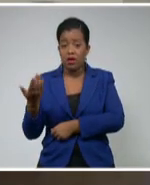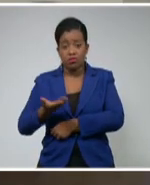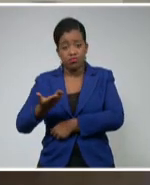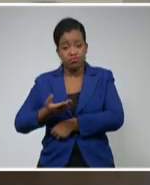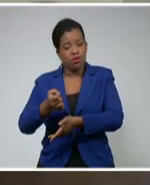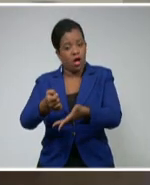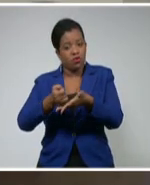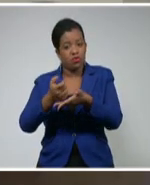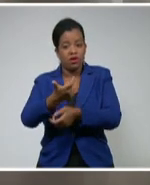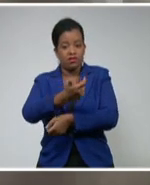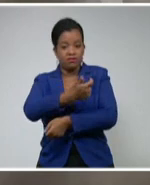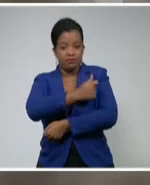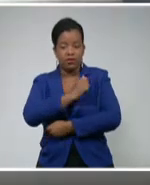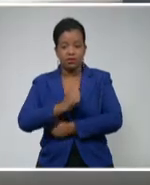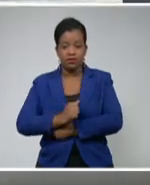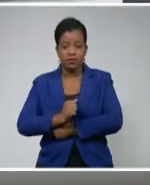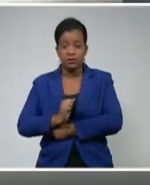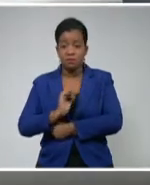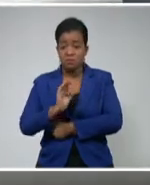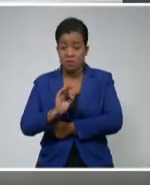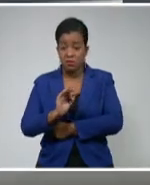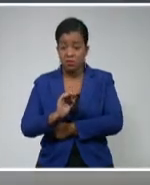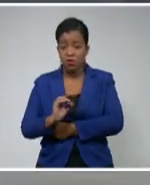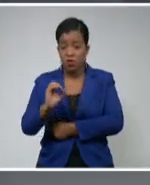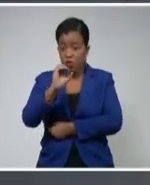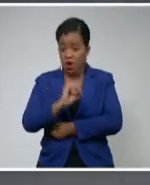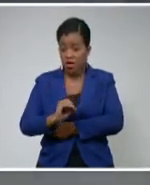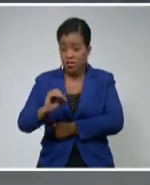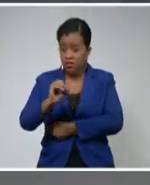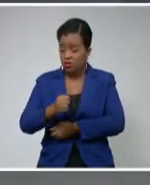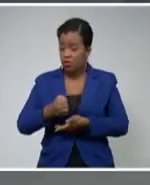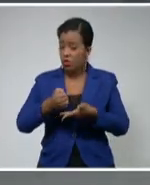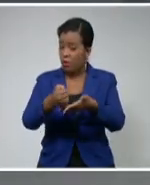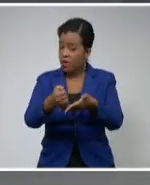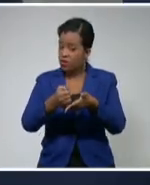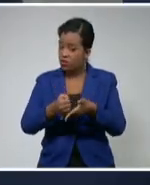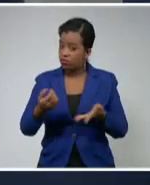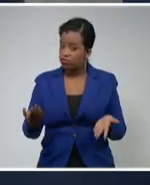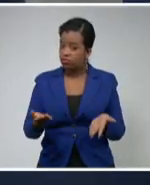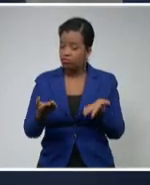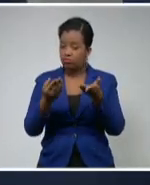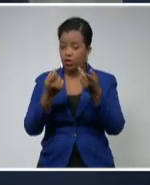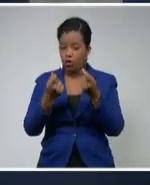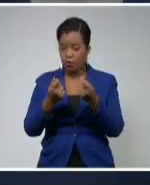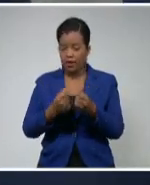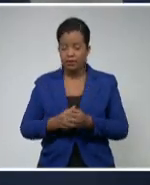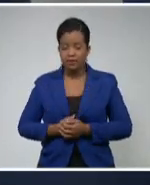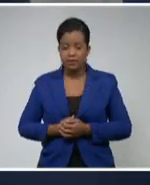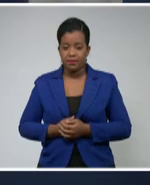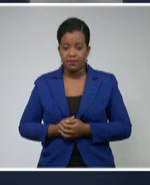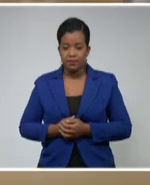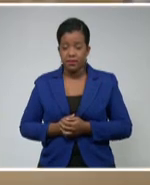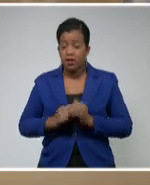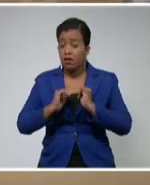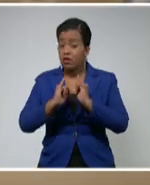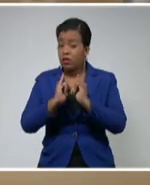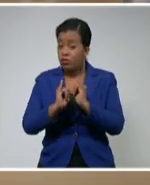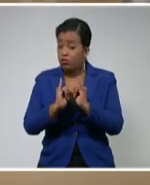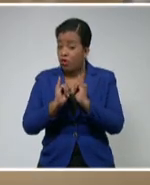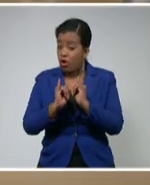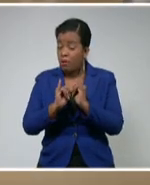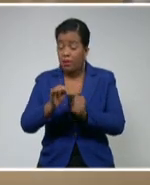COVID-19, aseguró la Organización para la Cooperación y el Desarrollo Económico, OCDE. En su informe